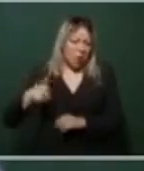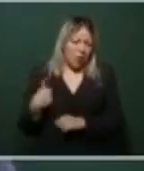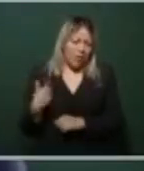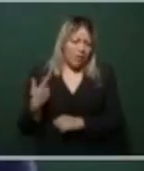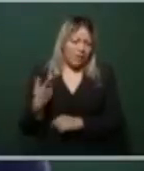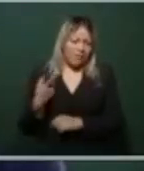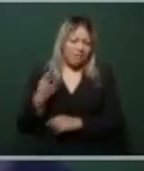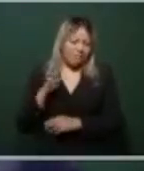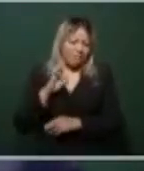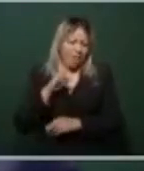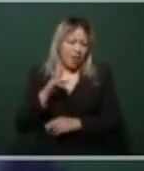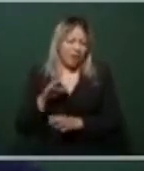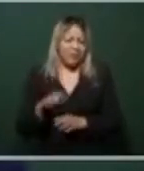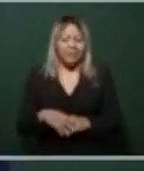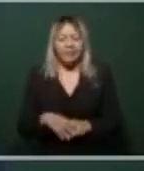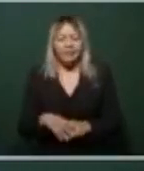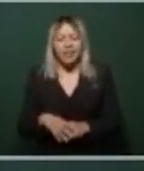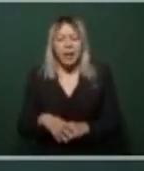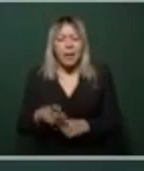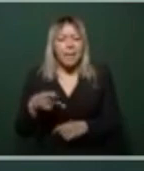pero